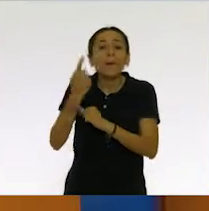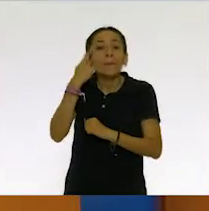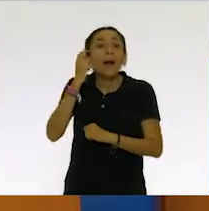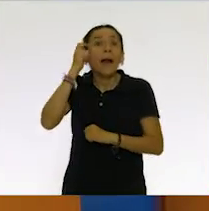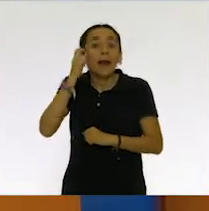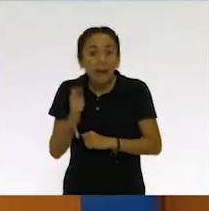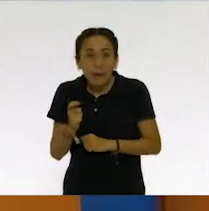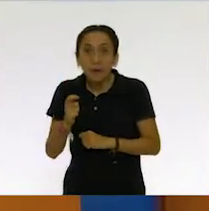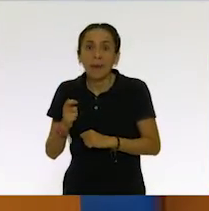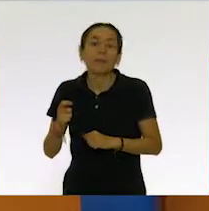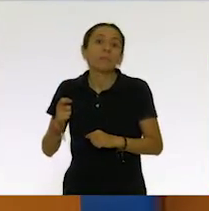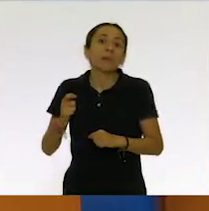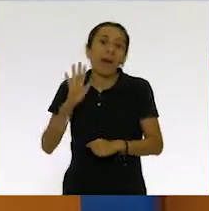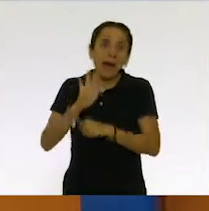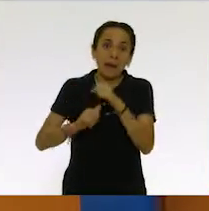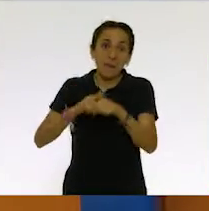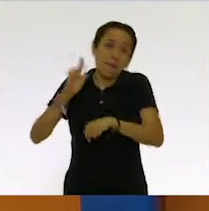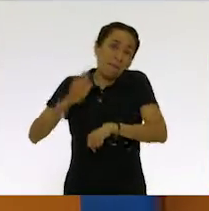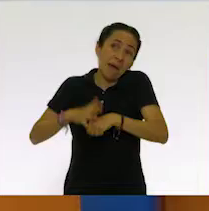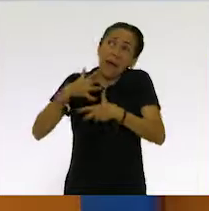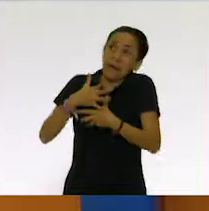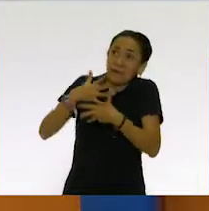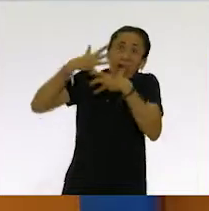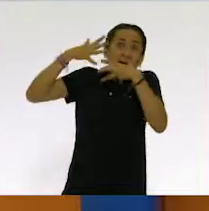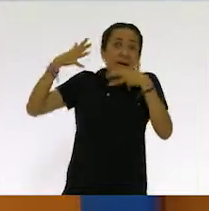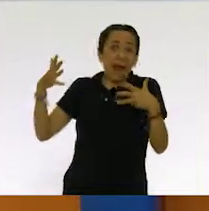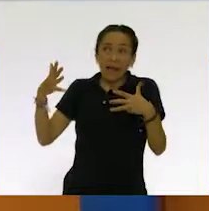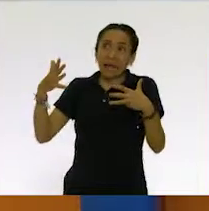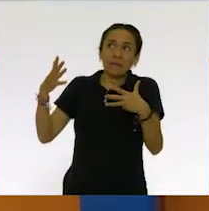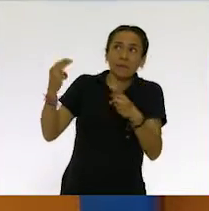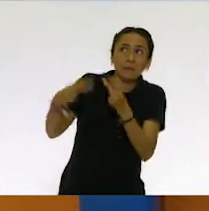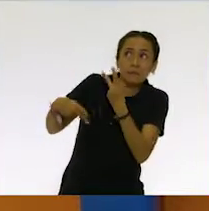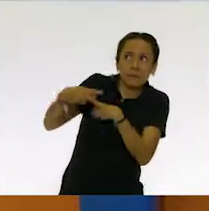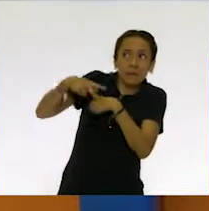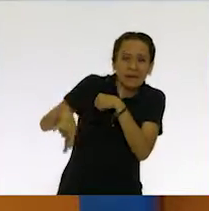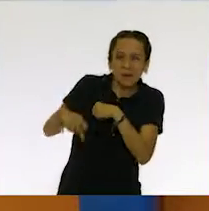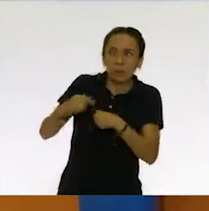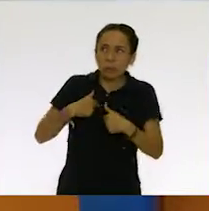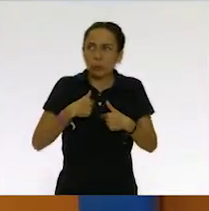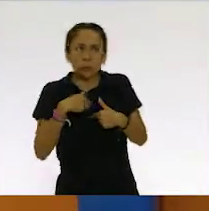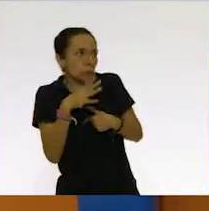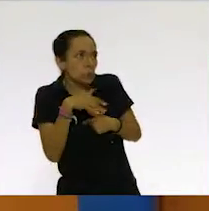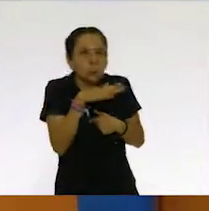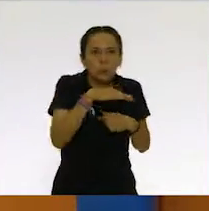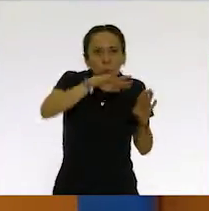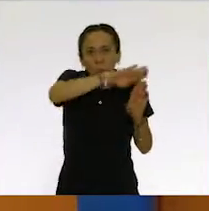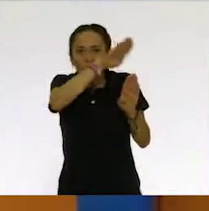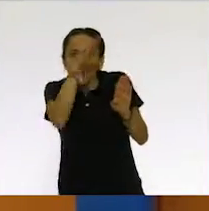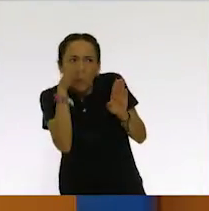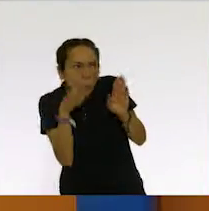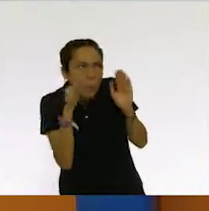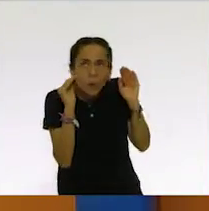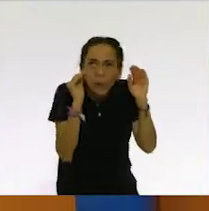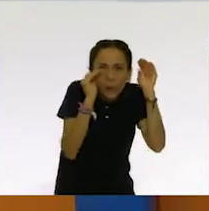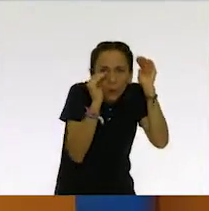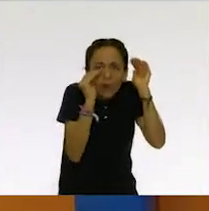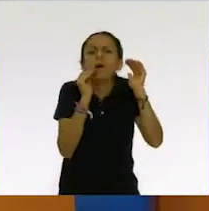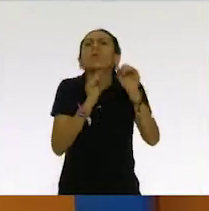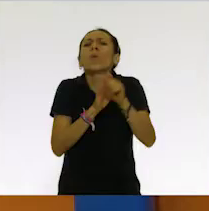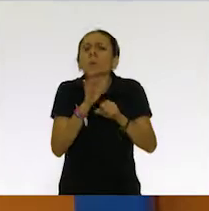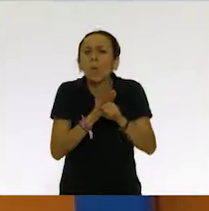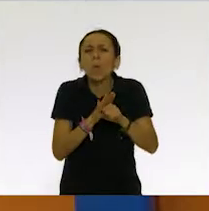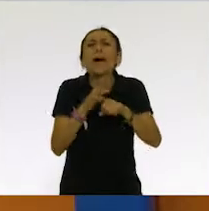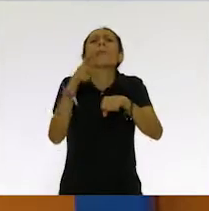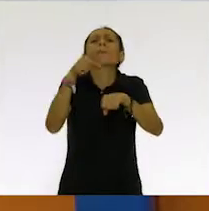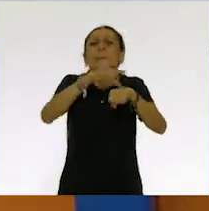ciertas especies, hay animales que buscan una cueva. Una cueva puede ser entre las rocas, puede ser a